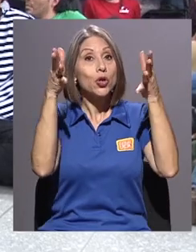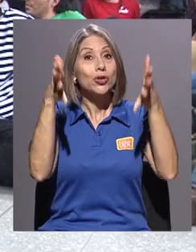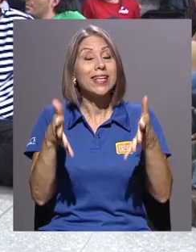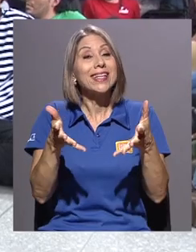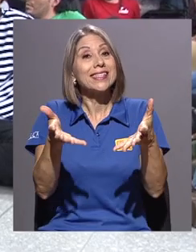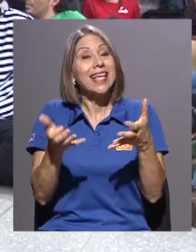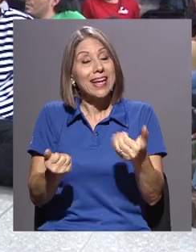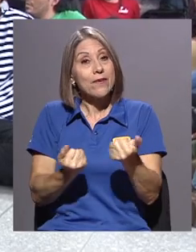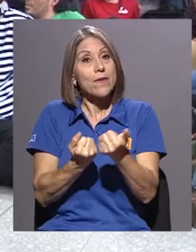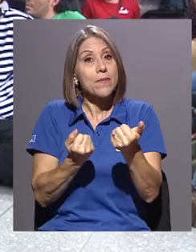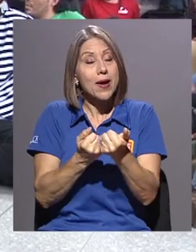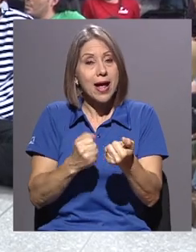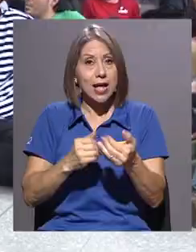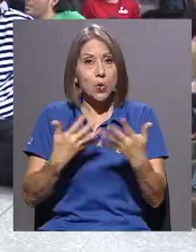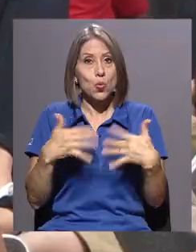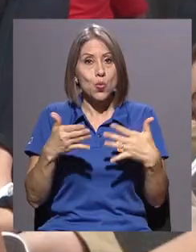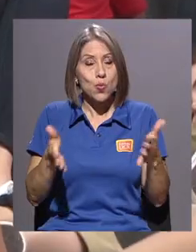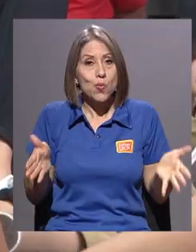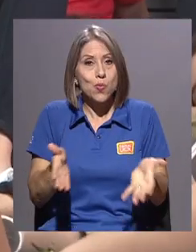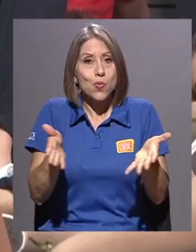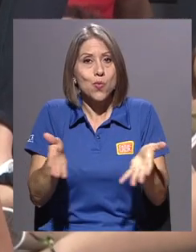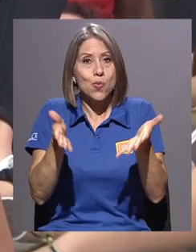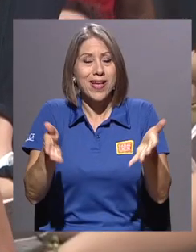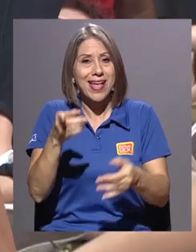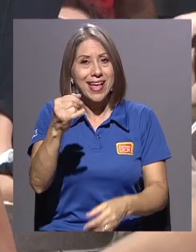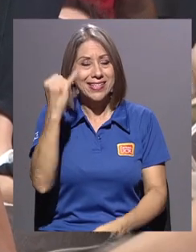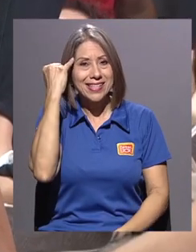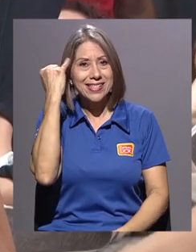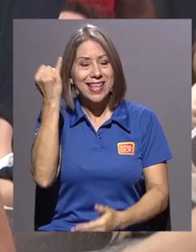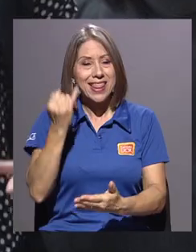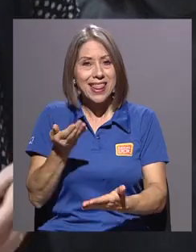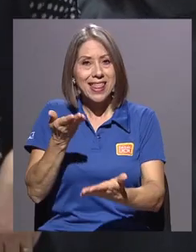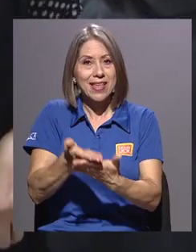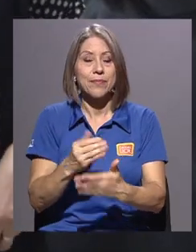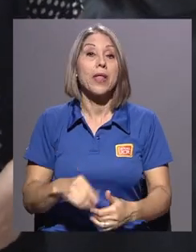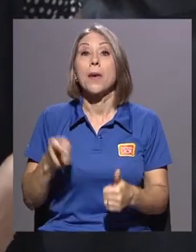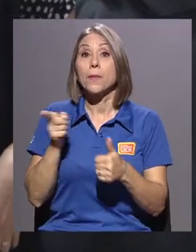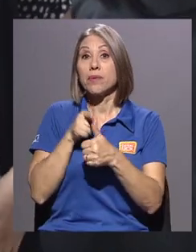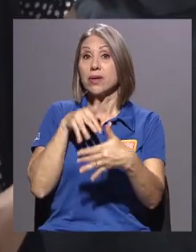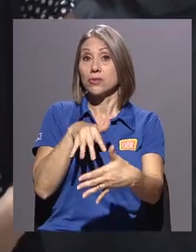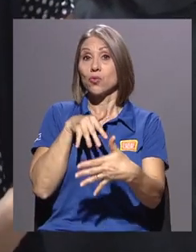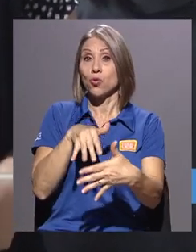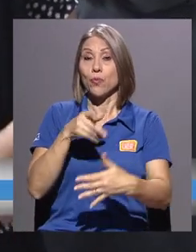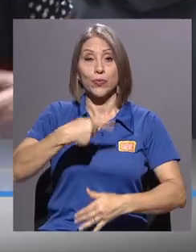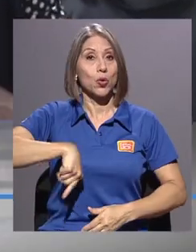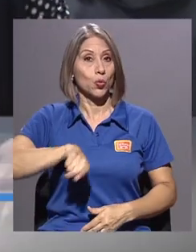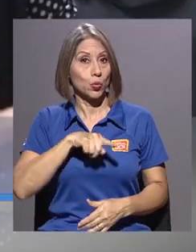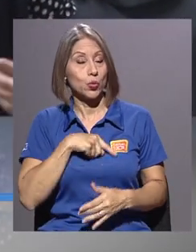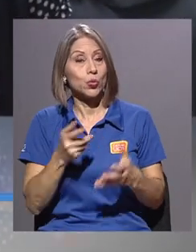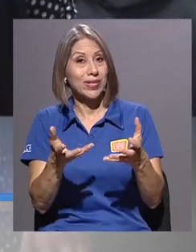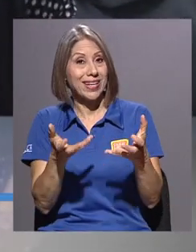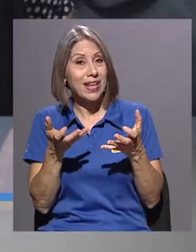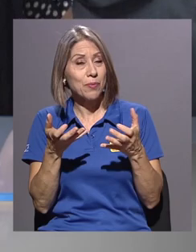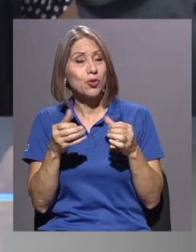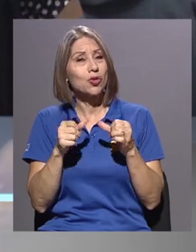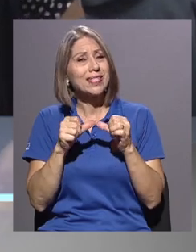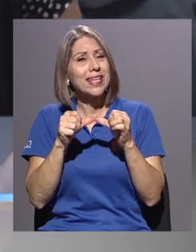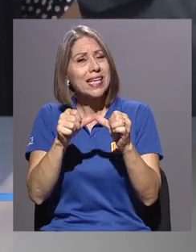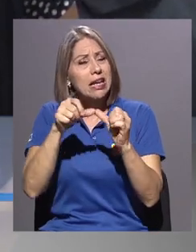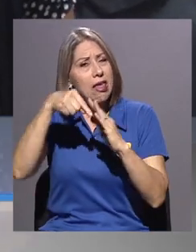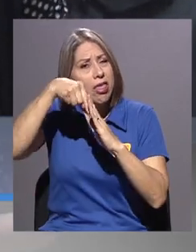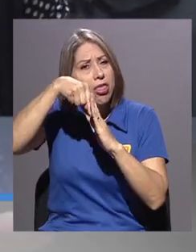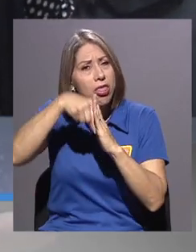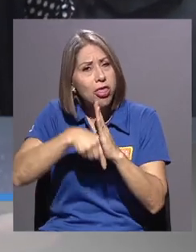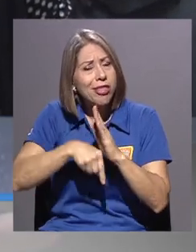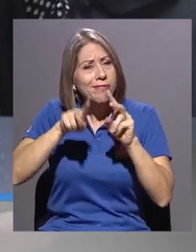reforzando y apoyando este tipo de iniciativas. Es un primer estudio, nosotros como escuela queremos seguir ahondando sobre la salud